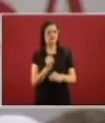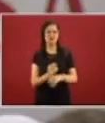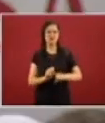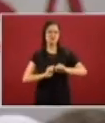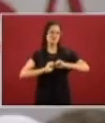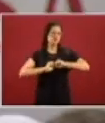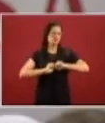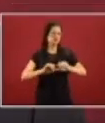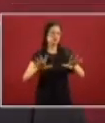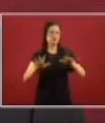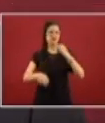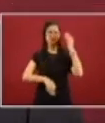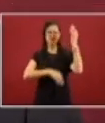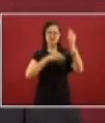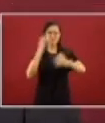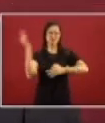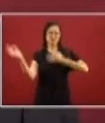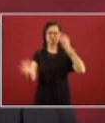desbordada,